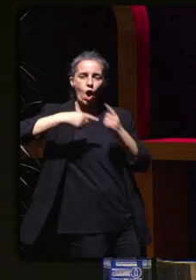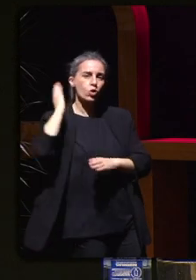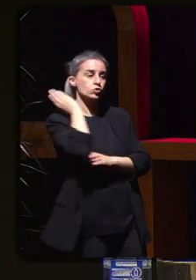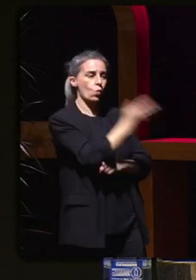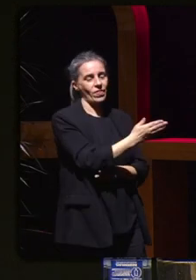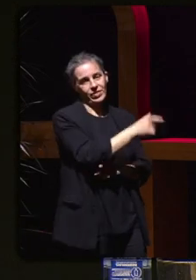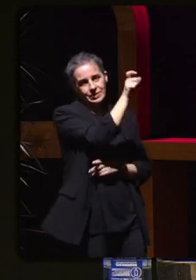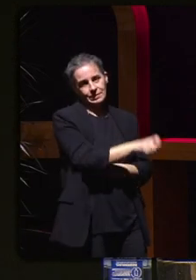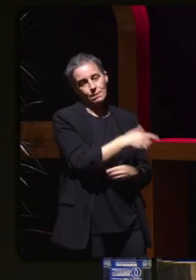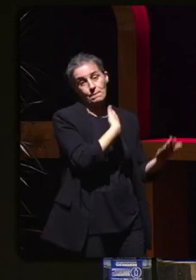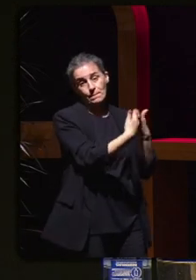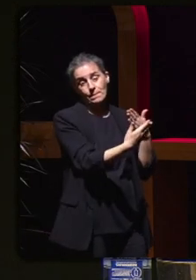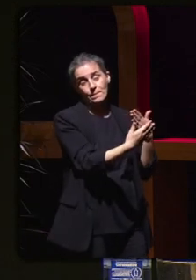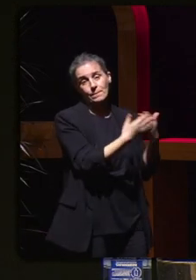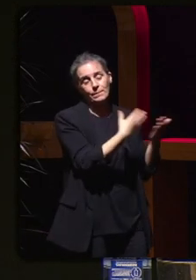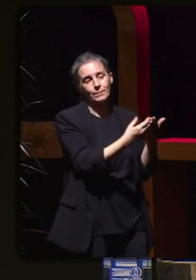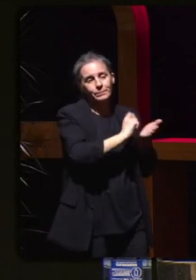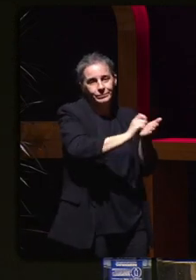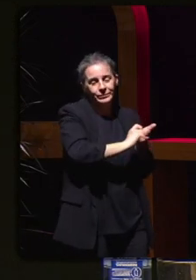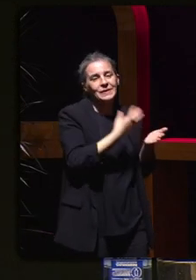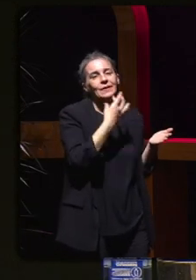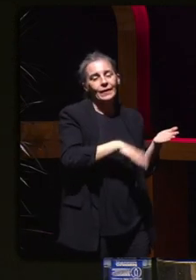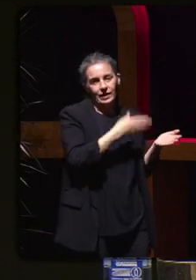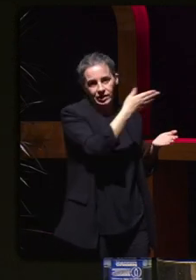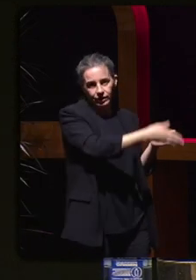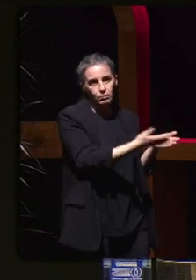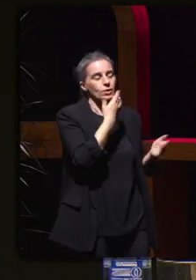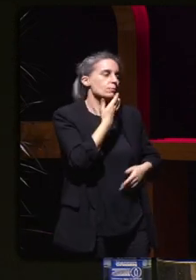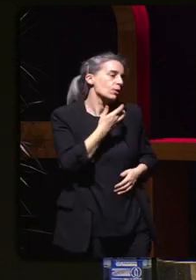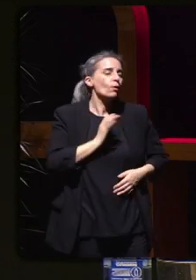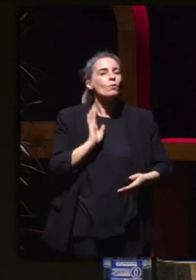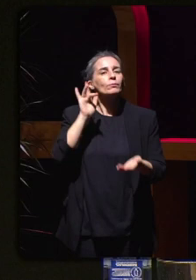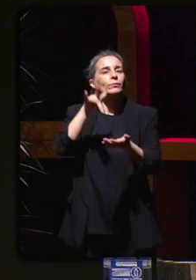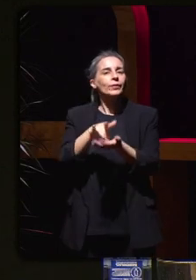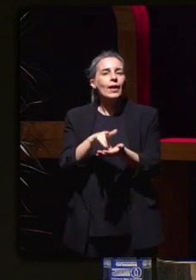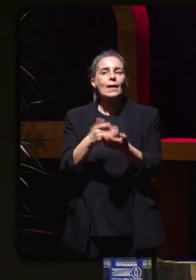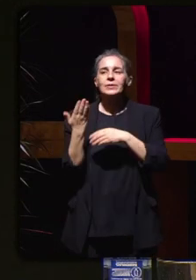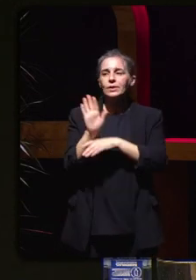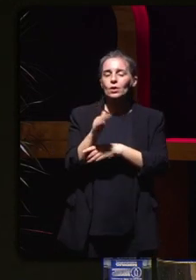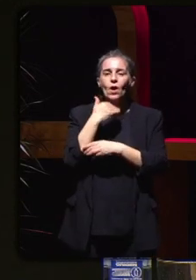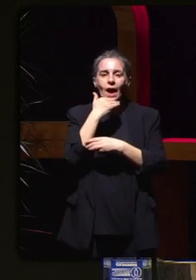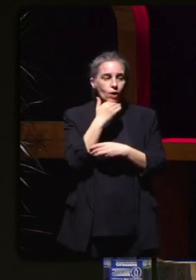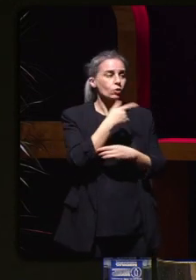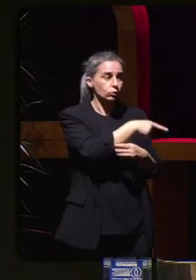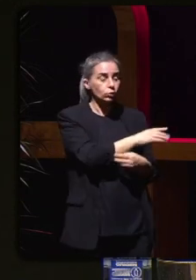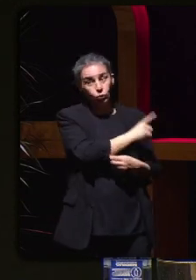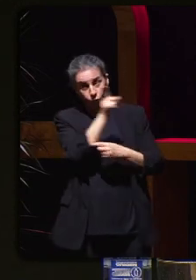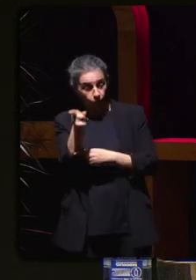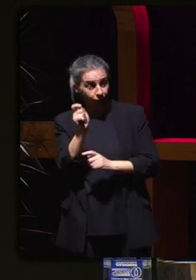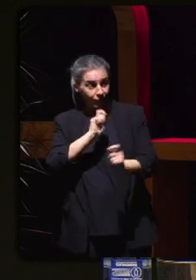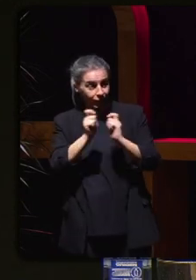periodista en forma de no te concede una entrevista en la próxima presentación que tengamos de la próxima serie